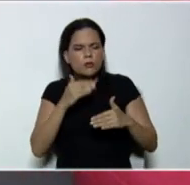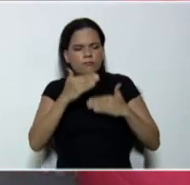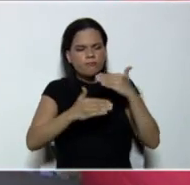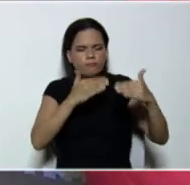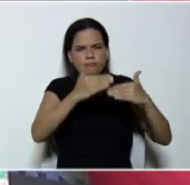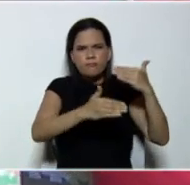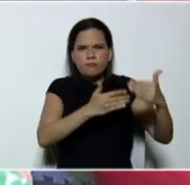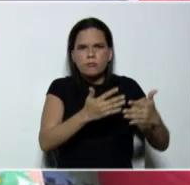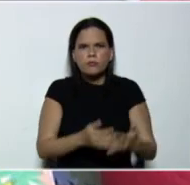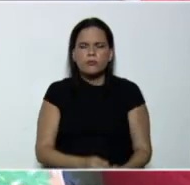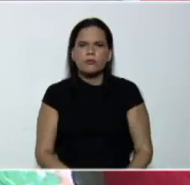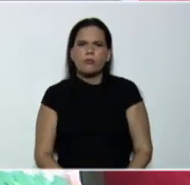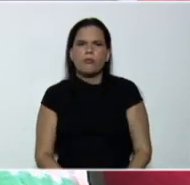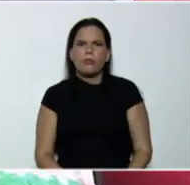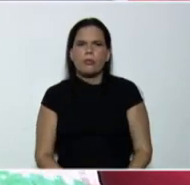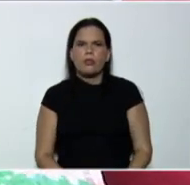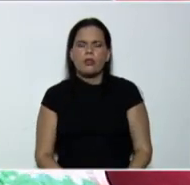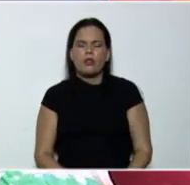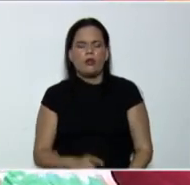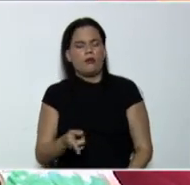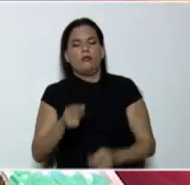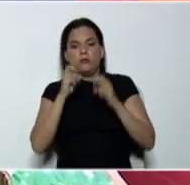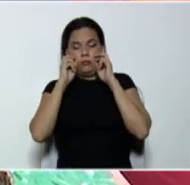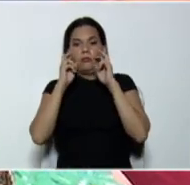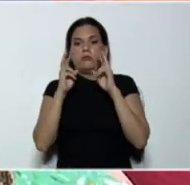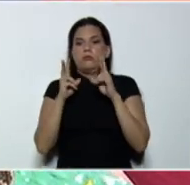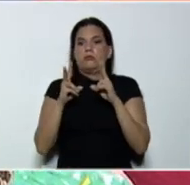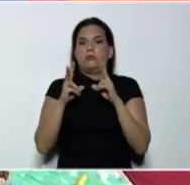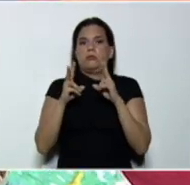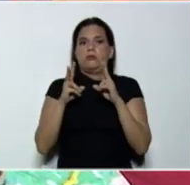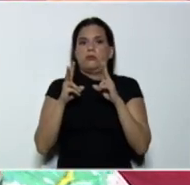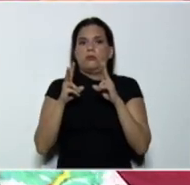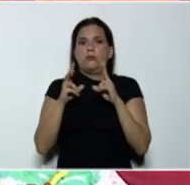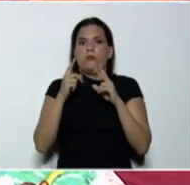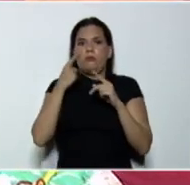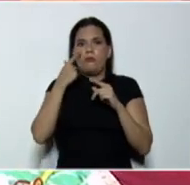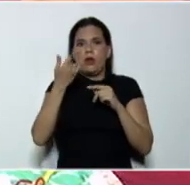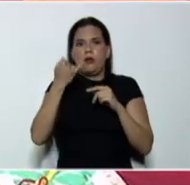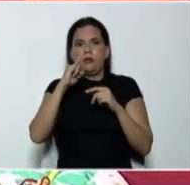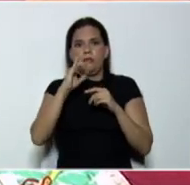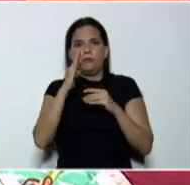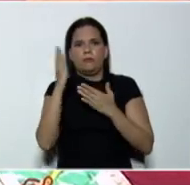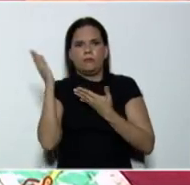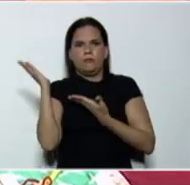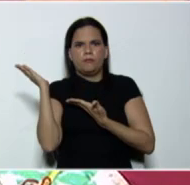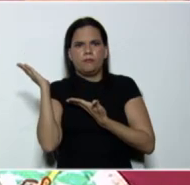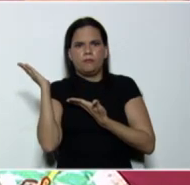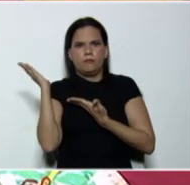y cuando de pronto veamos, va a ir plasmándolo,